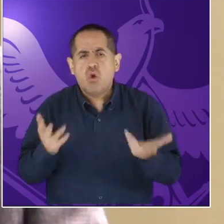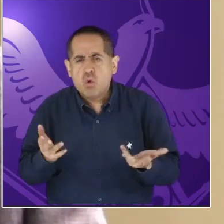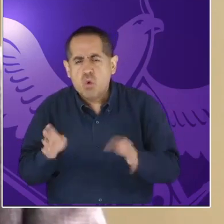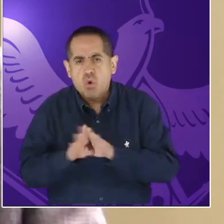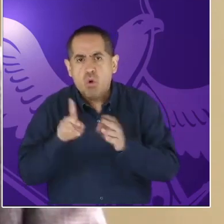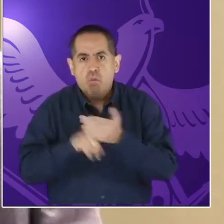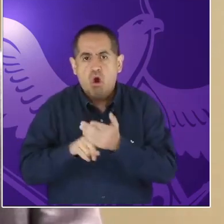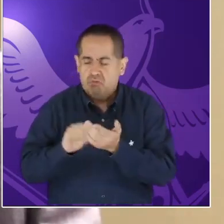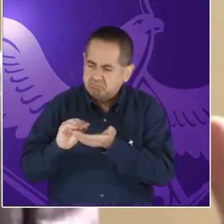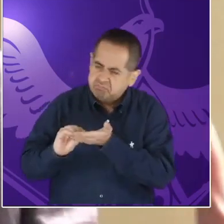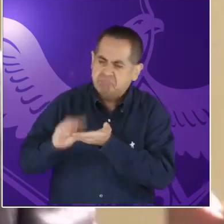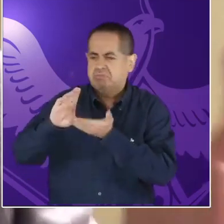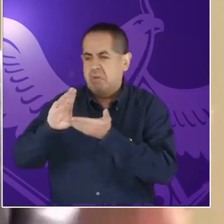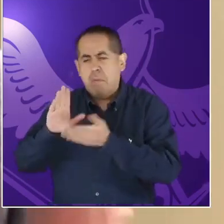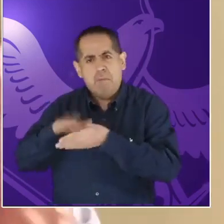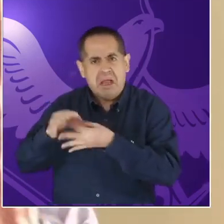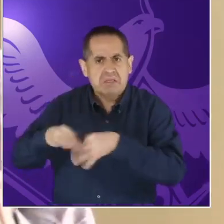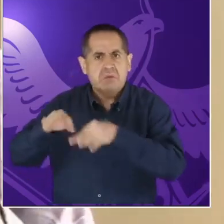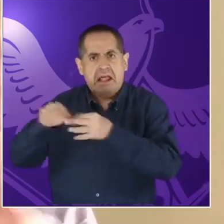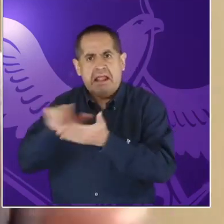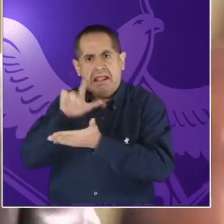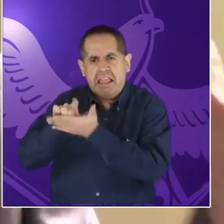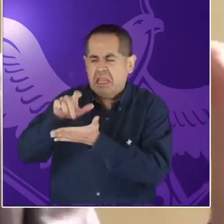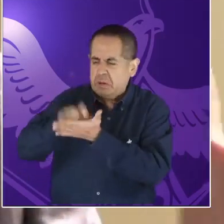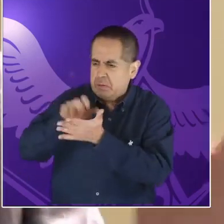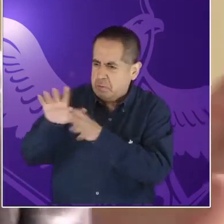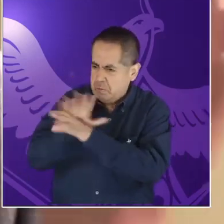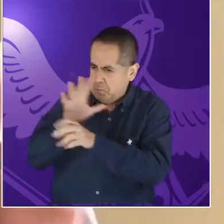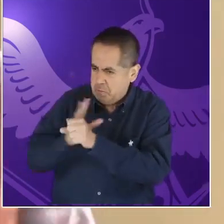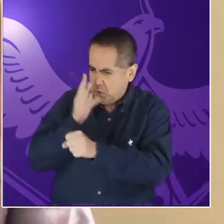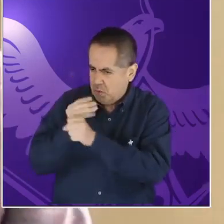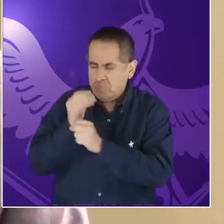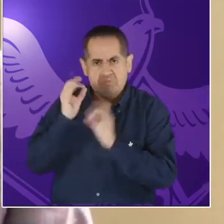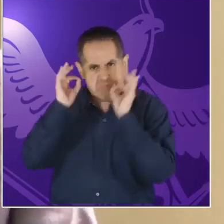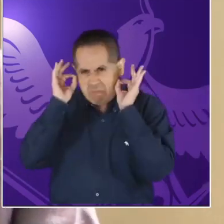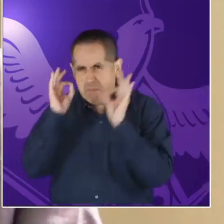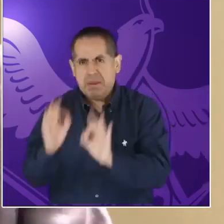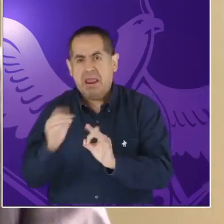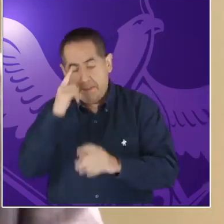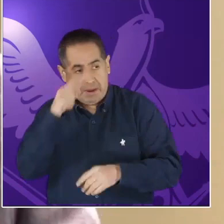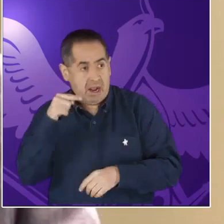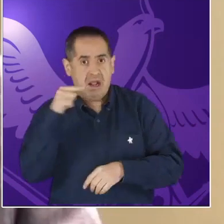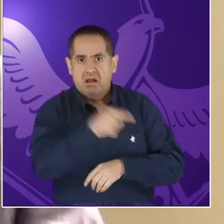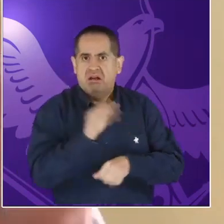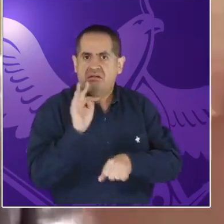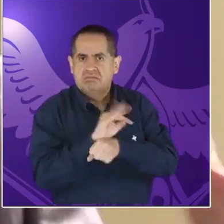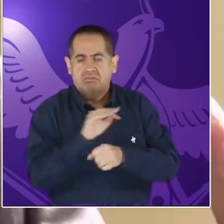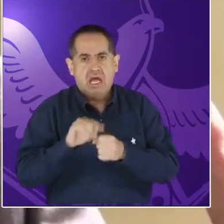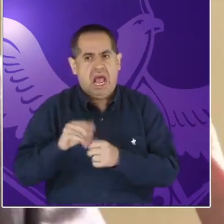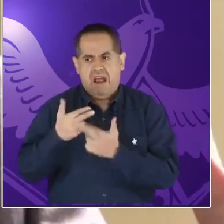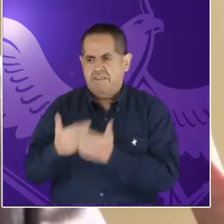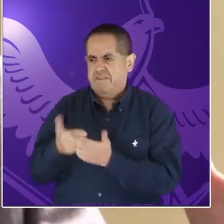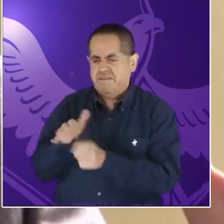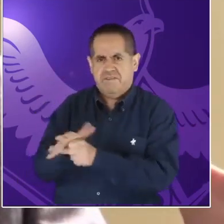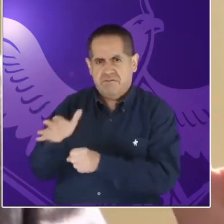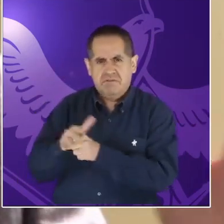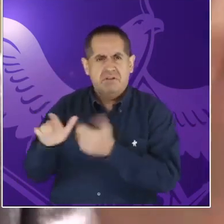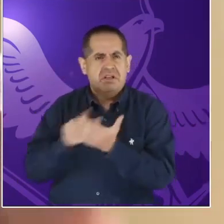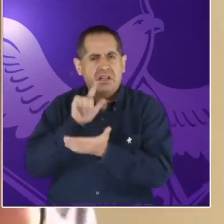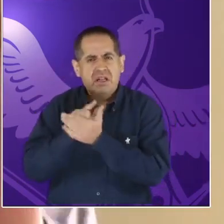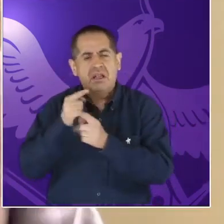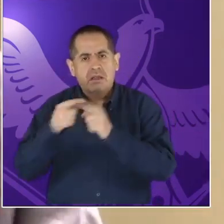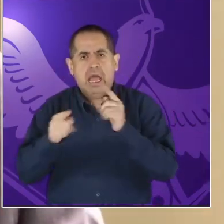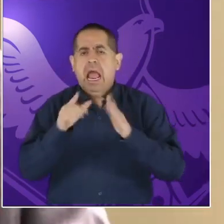con un volumen jurídico, no solamente de los contenidos propios de la reforma, una solvencia